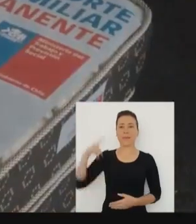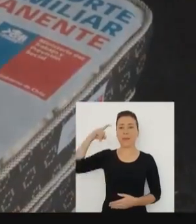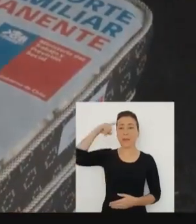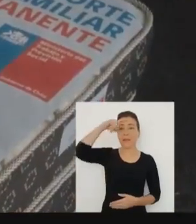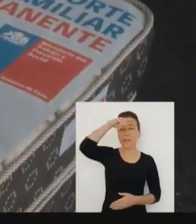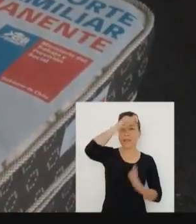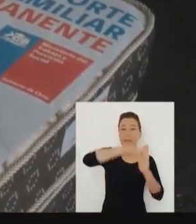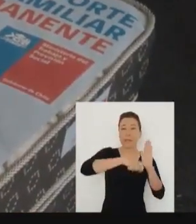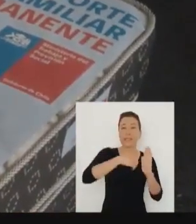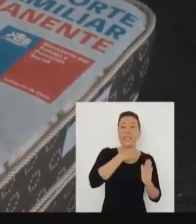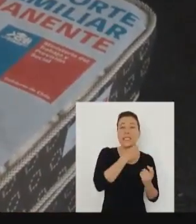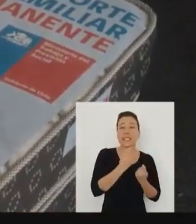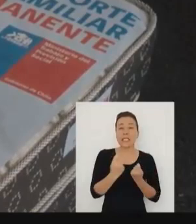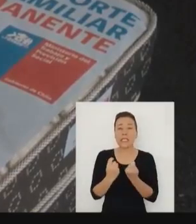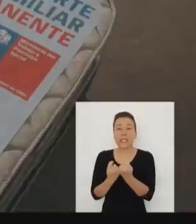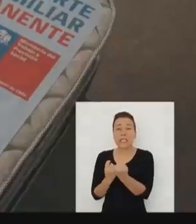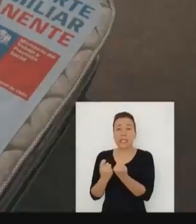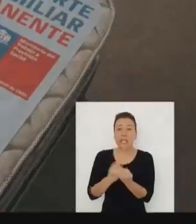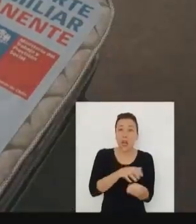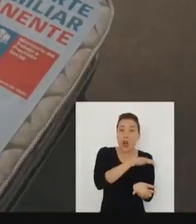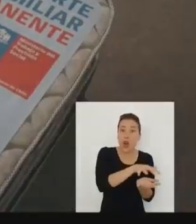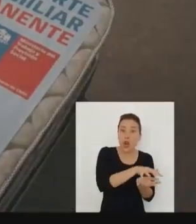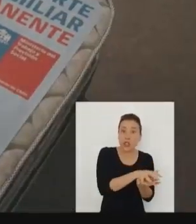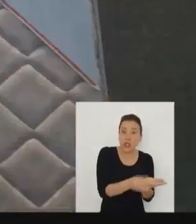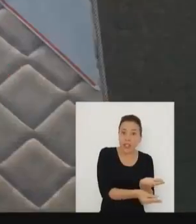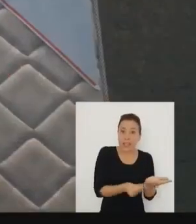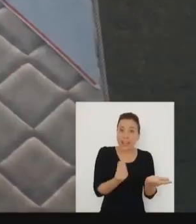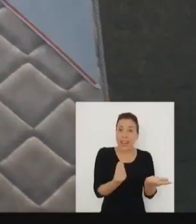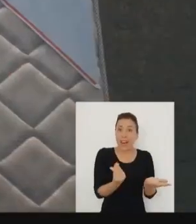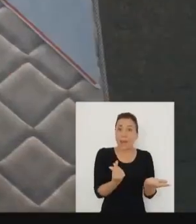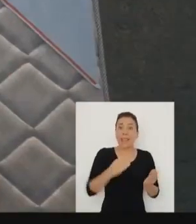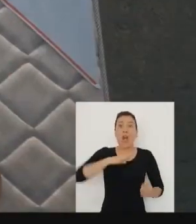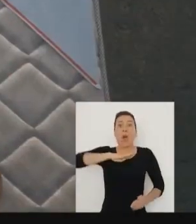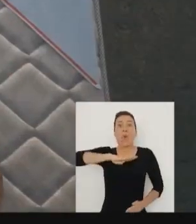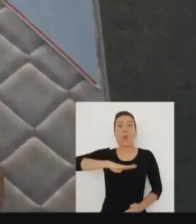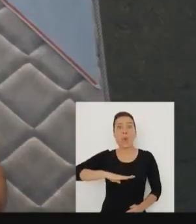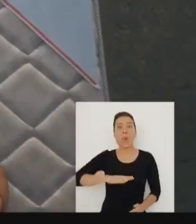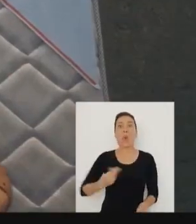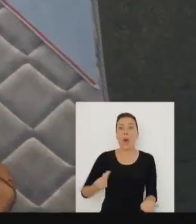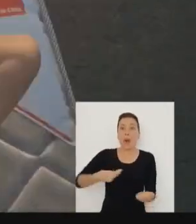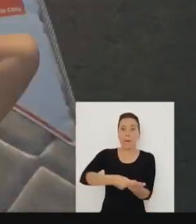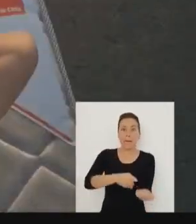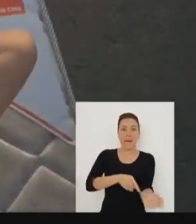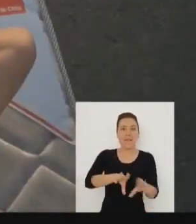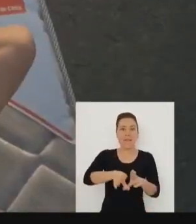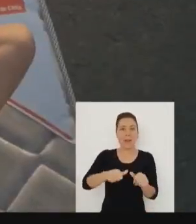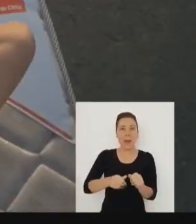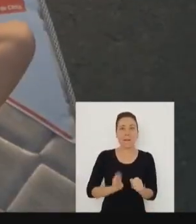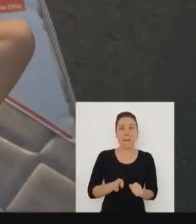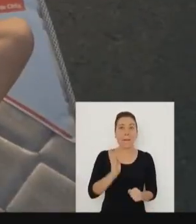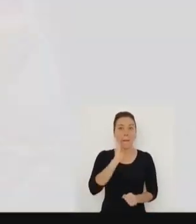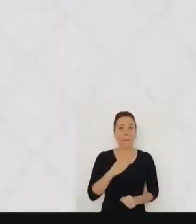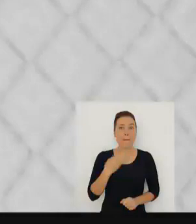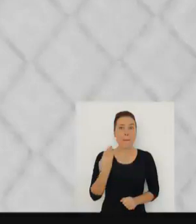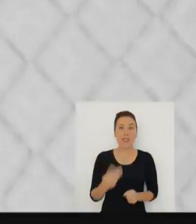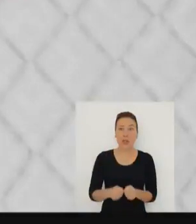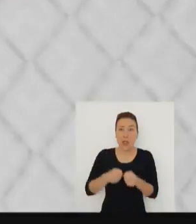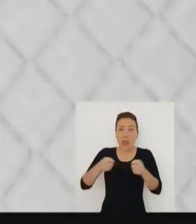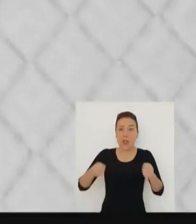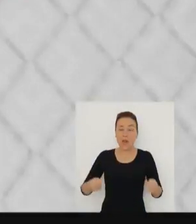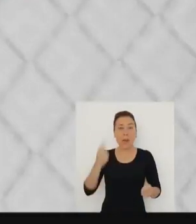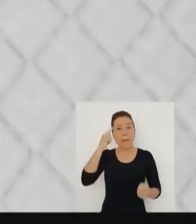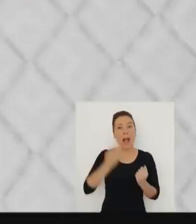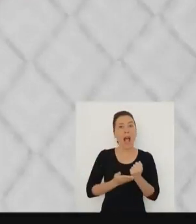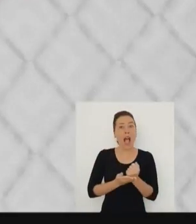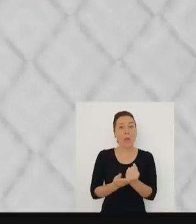Un colchón siempre ayuda a amortiguar esos meses difíciles. Aporte familiar permanente, un beneficio que llega este año de manera doble para